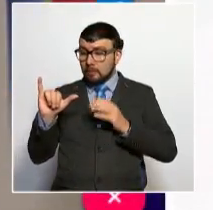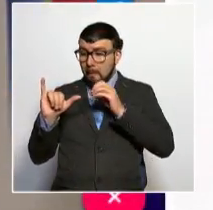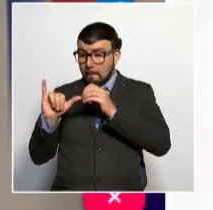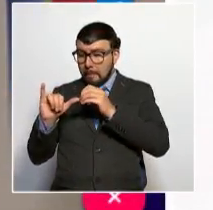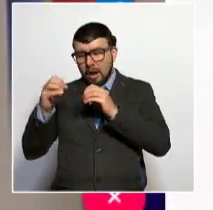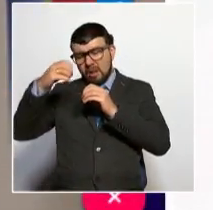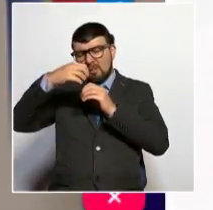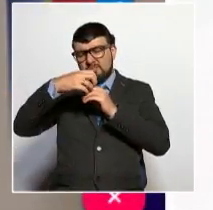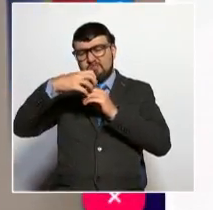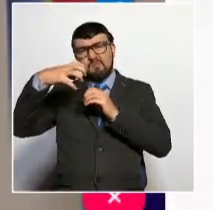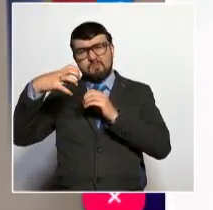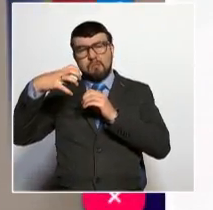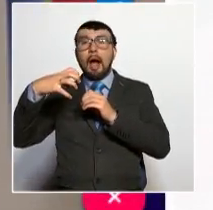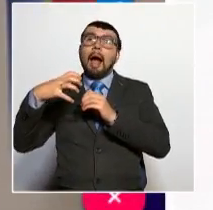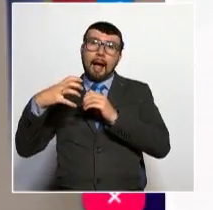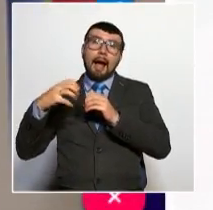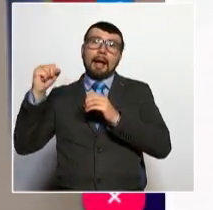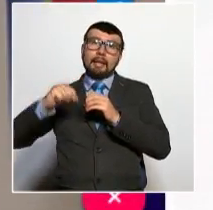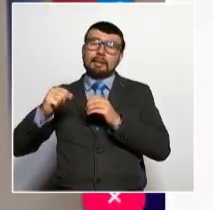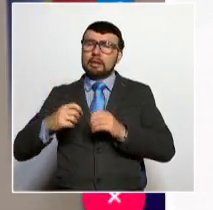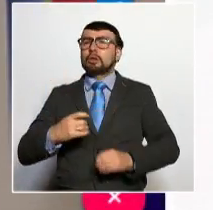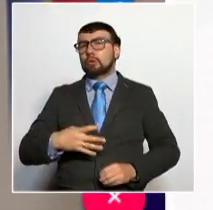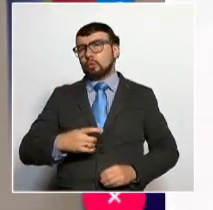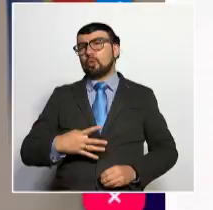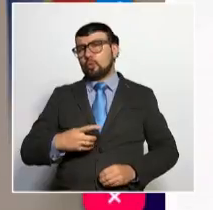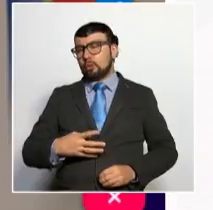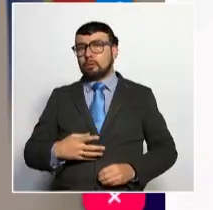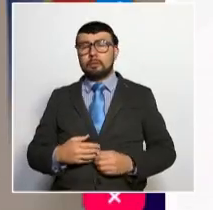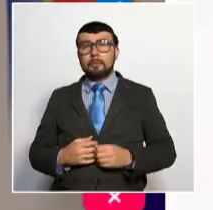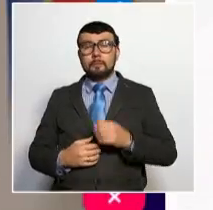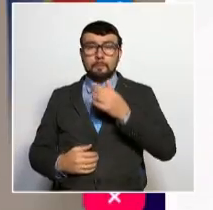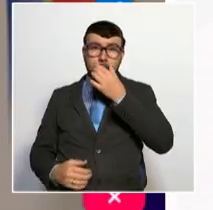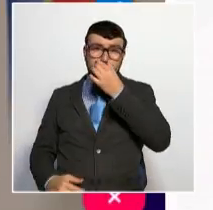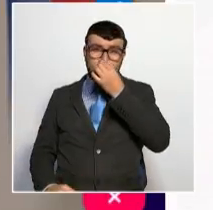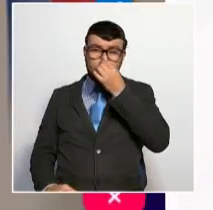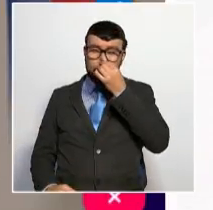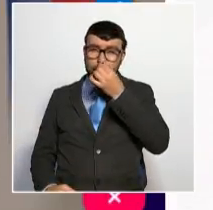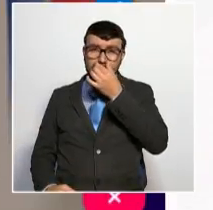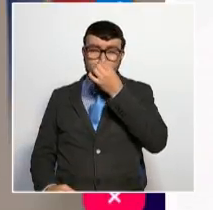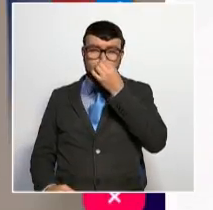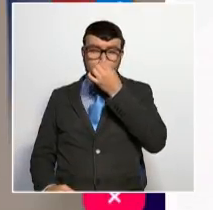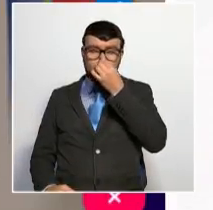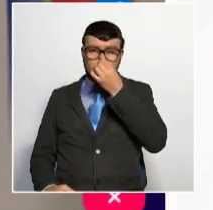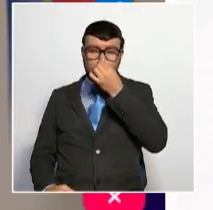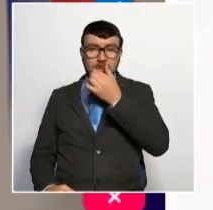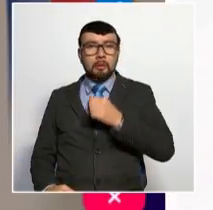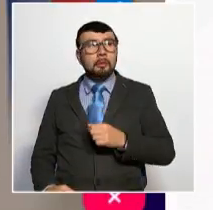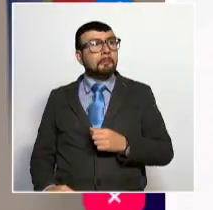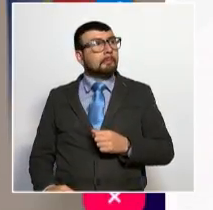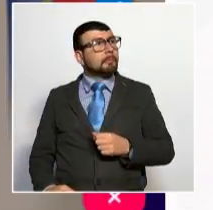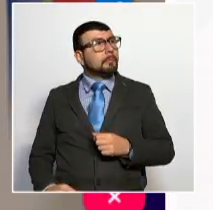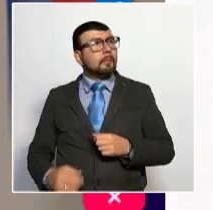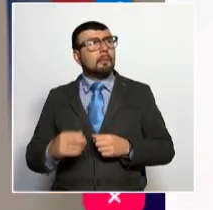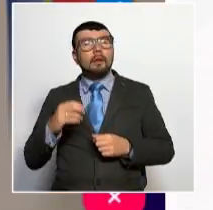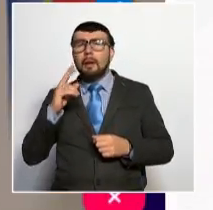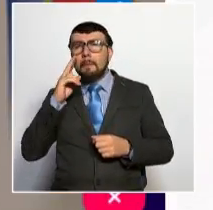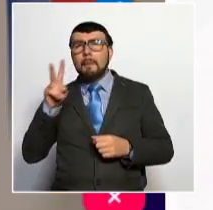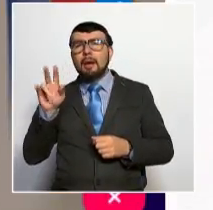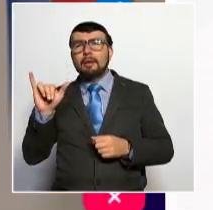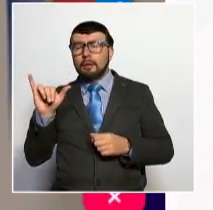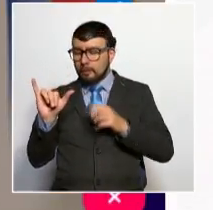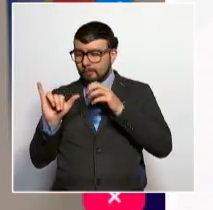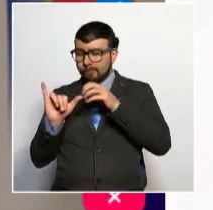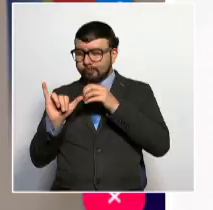quiste torcido, vamos a atribuir a los ovarios el dolor. Las dos, esas que están apareciendo, esas